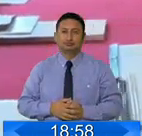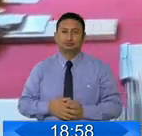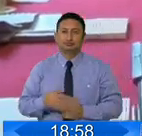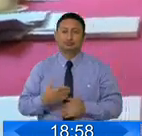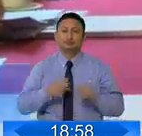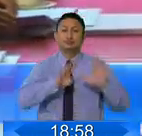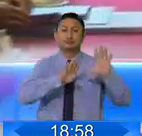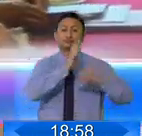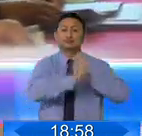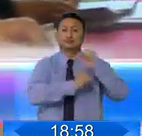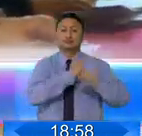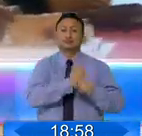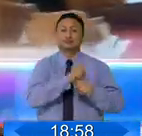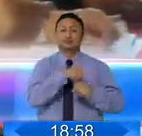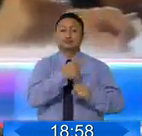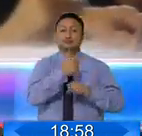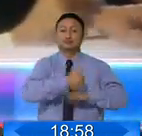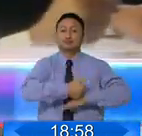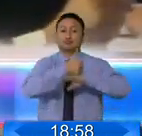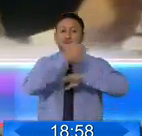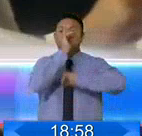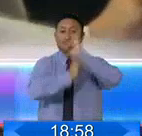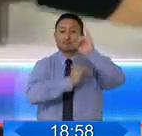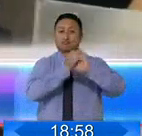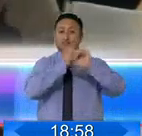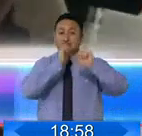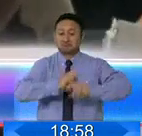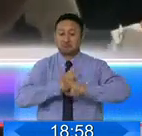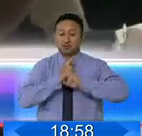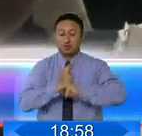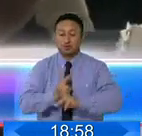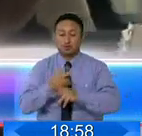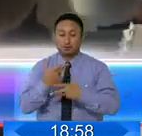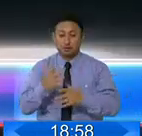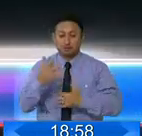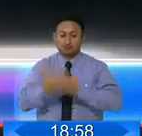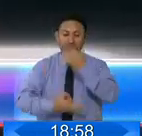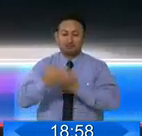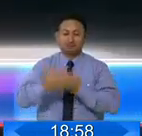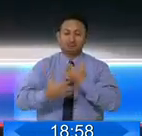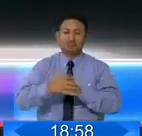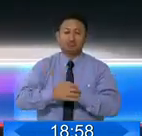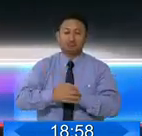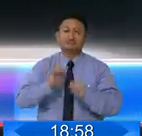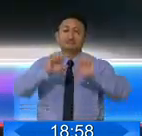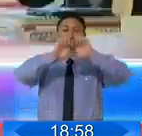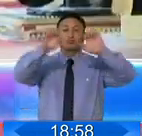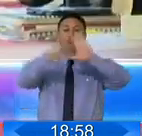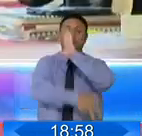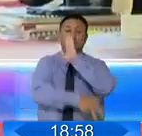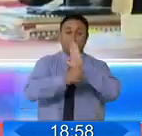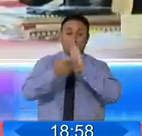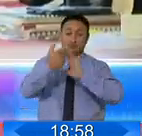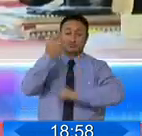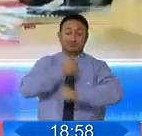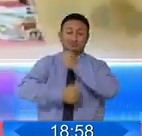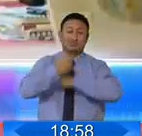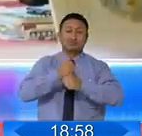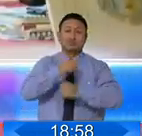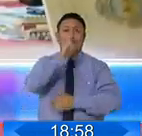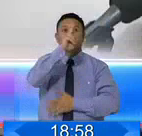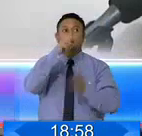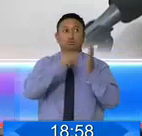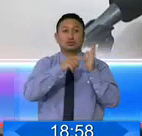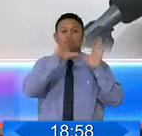9 años tuvieron que transcurrir para que un tribunal internacional dé respuesta a un procedimiento arbitral que inició Chevron en contra del Estado ecuatoriano en el